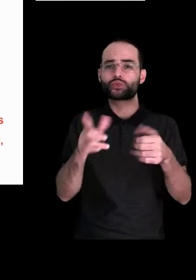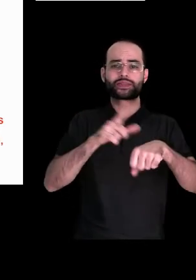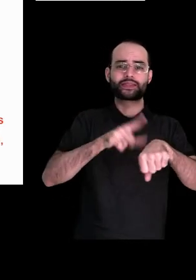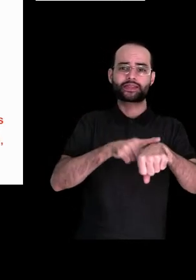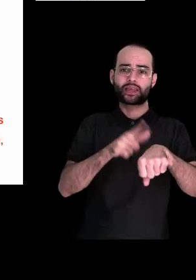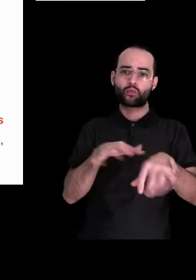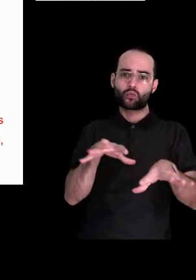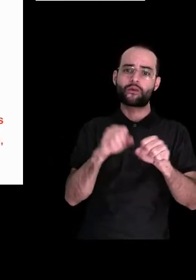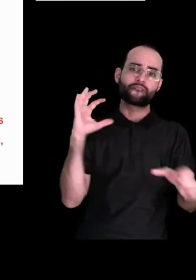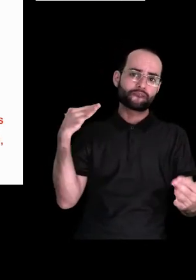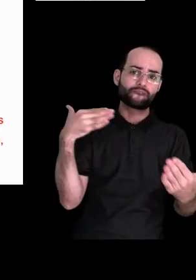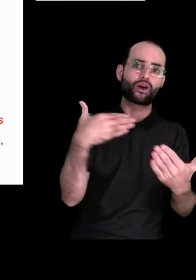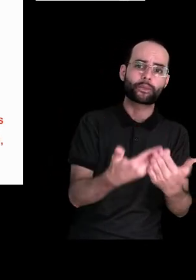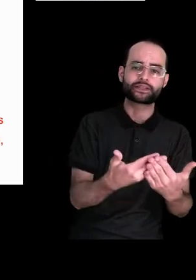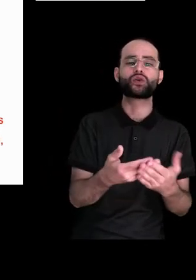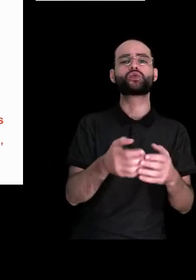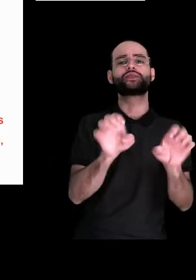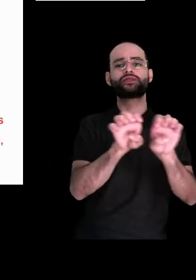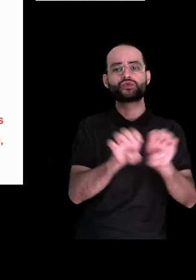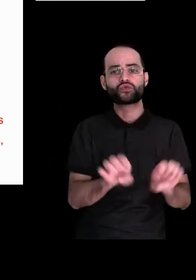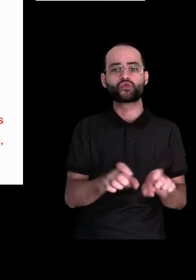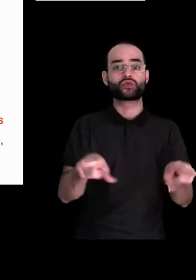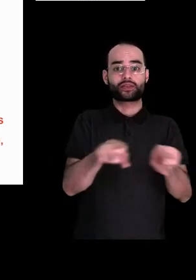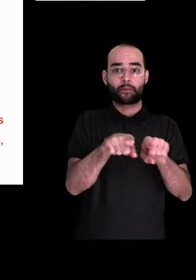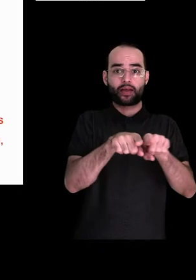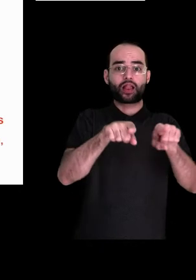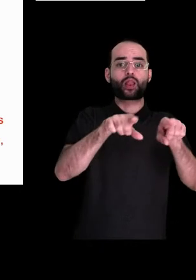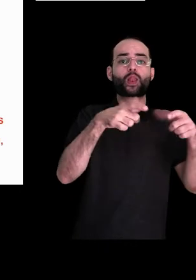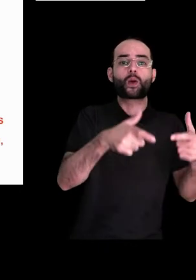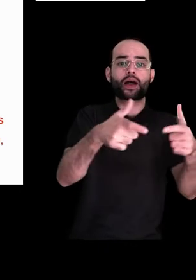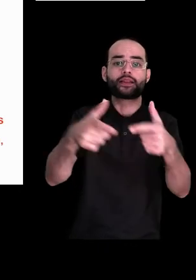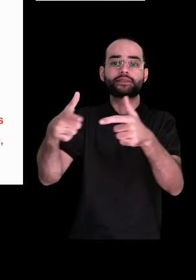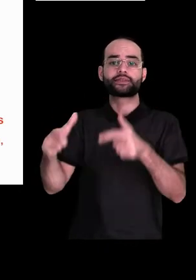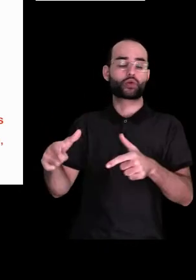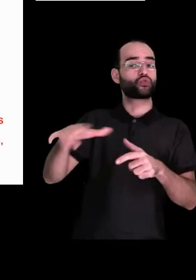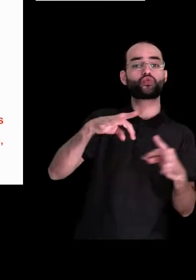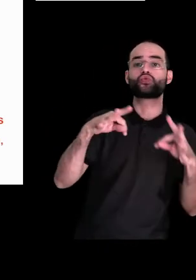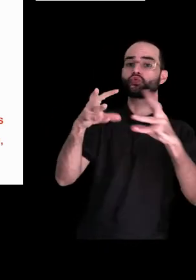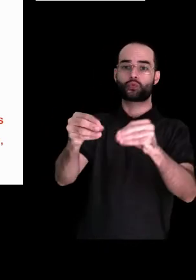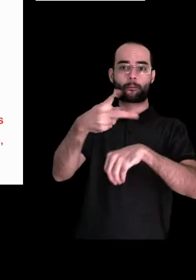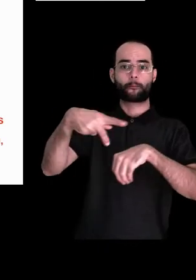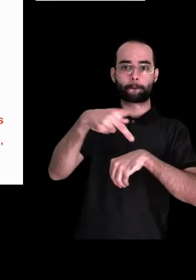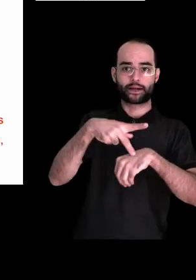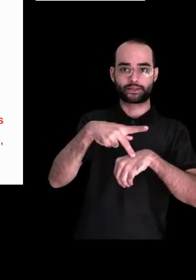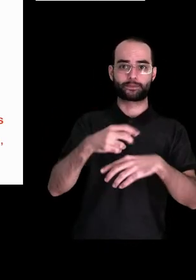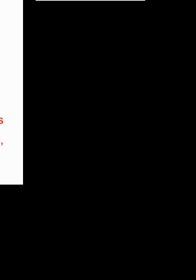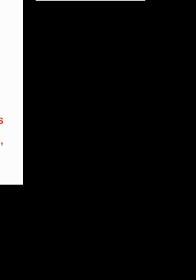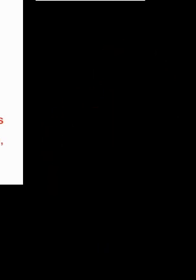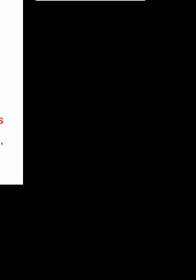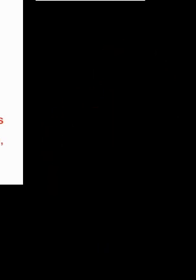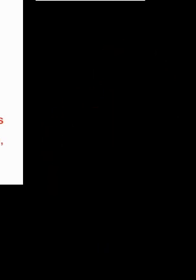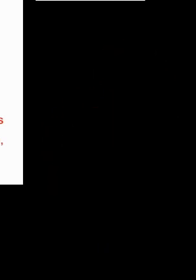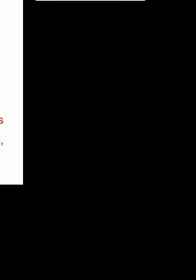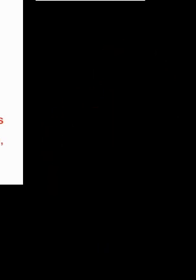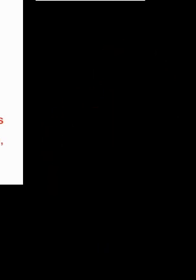monedas saliendo de la taza. Y en la fotografía de la derecha hay una pared blanca al fondo y